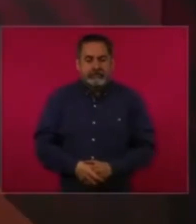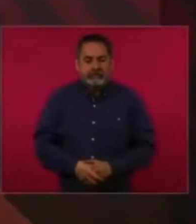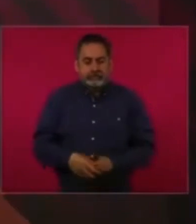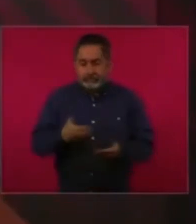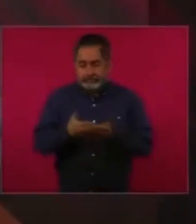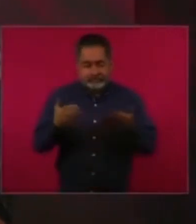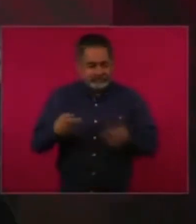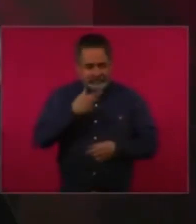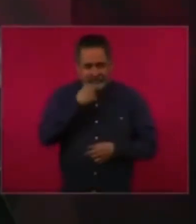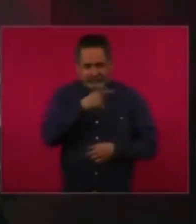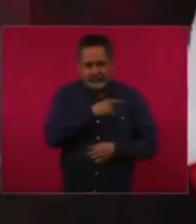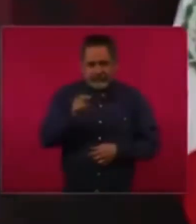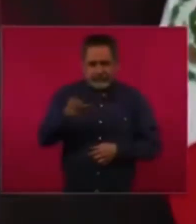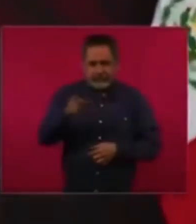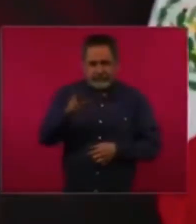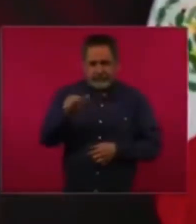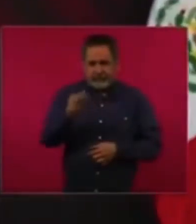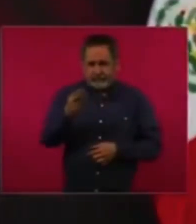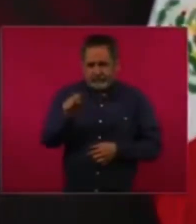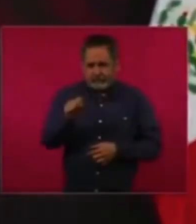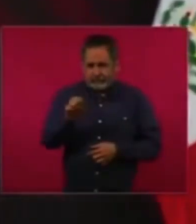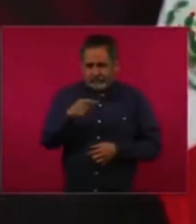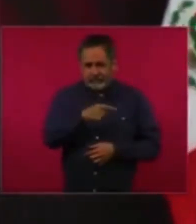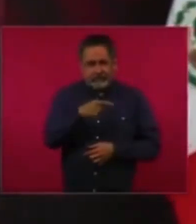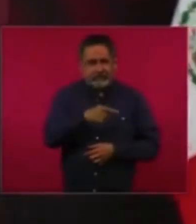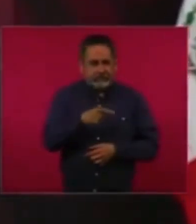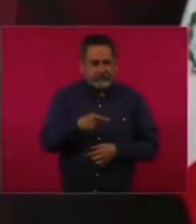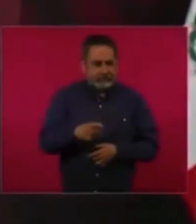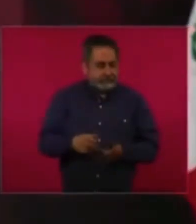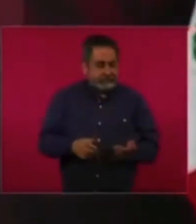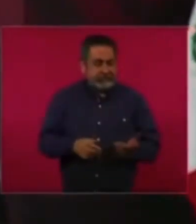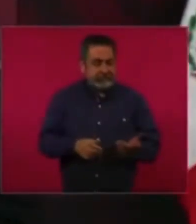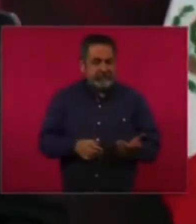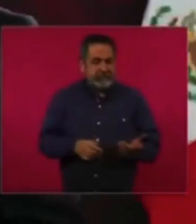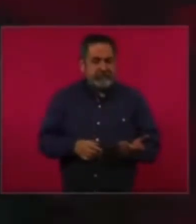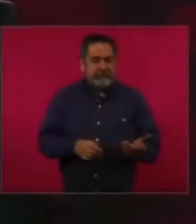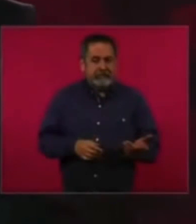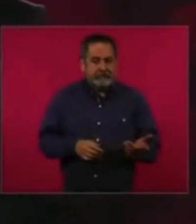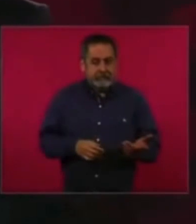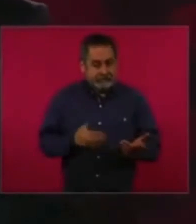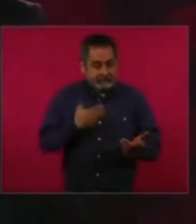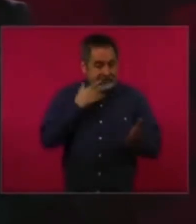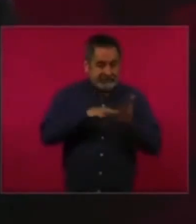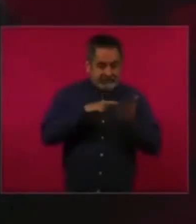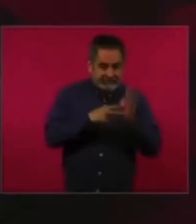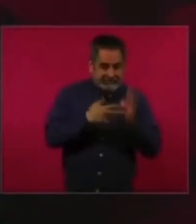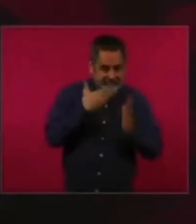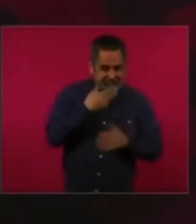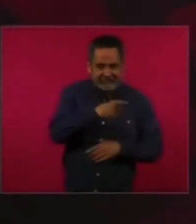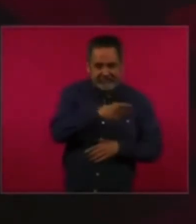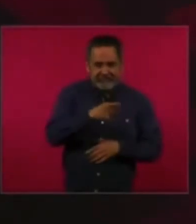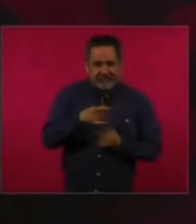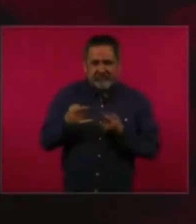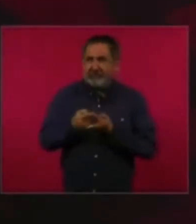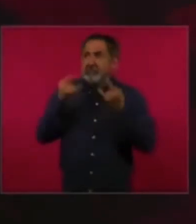Krause, que es buen ingeniero, pero no es muy buen